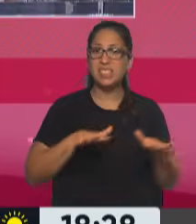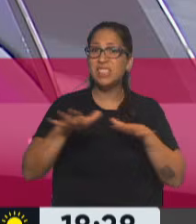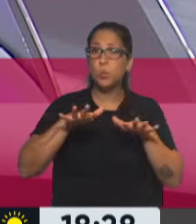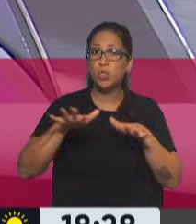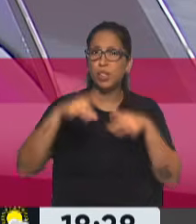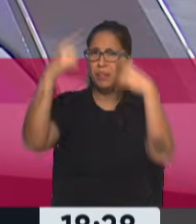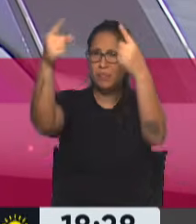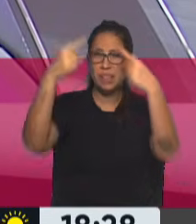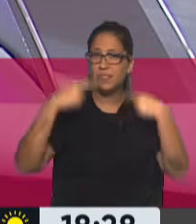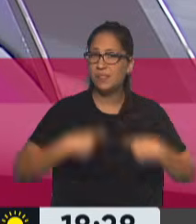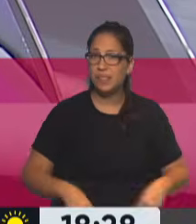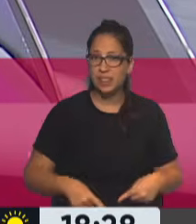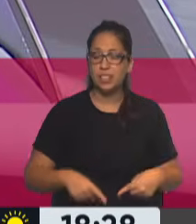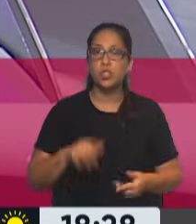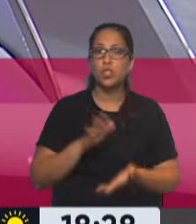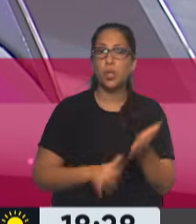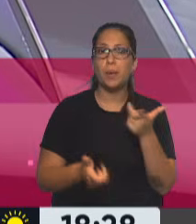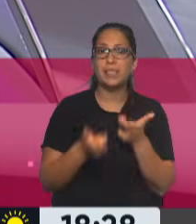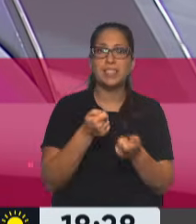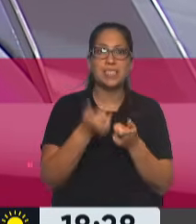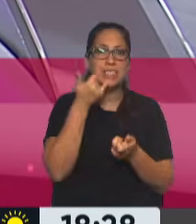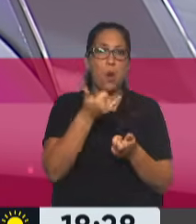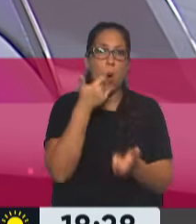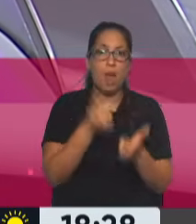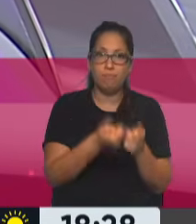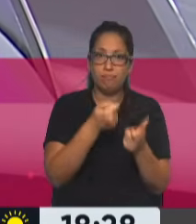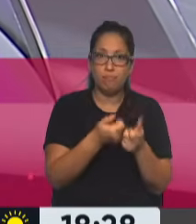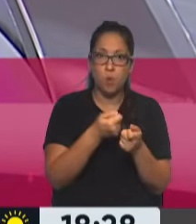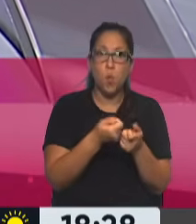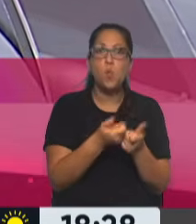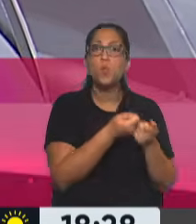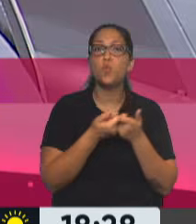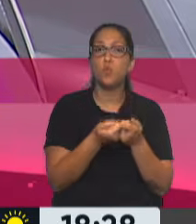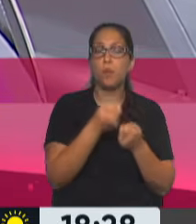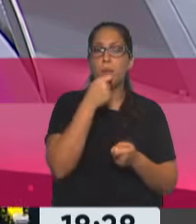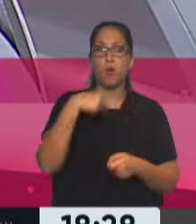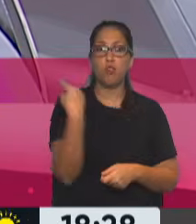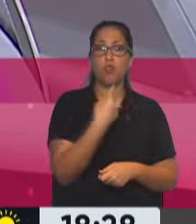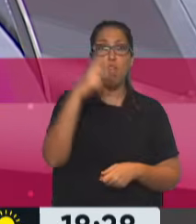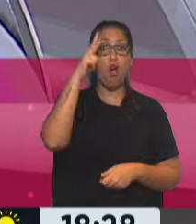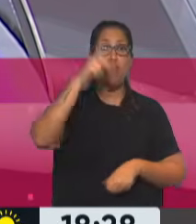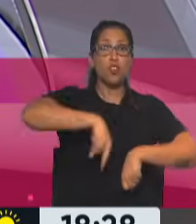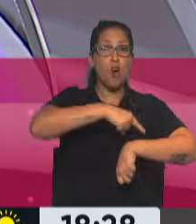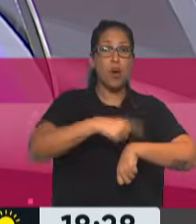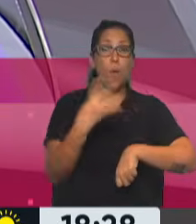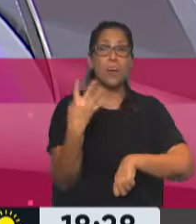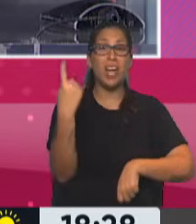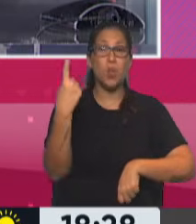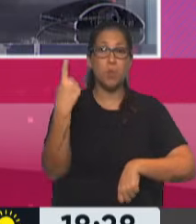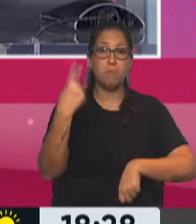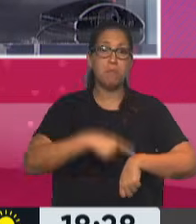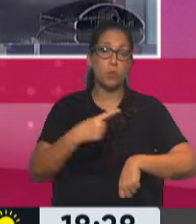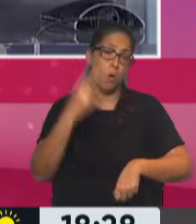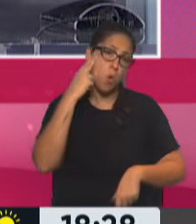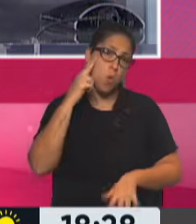muy distintas en relación a la utilización del teléfono. Nosotros, por ejemplo, tenemos un promedio de 8 horas 41 minutos, si querés 9 horas redondas,